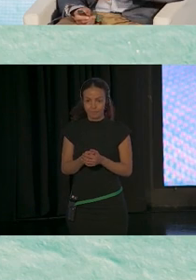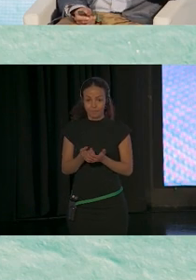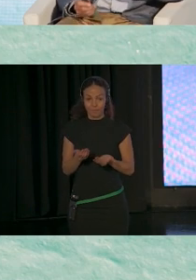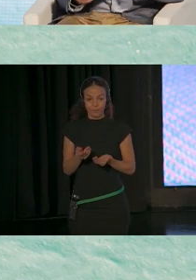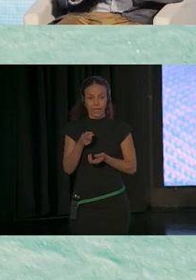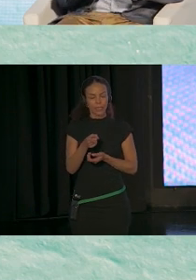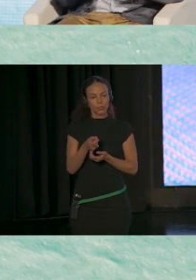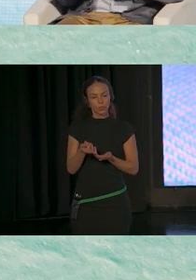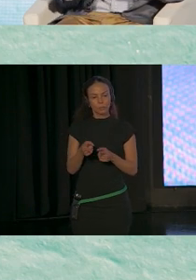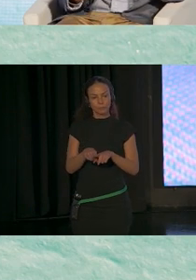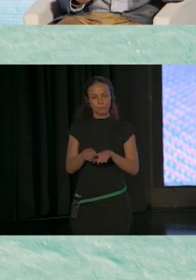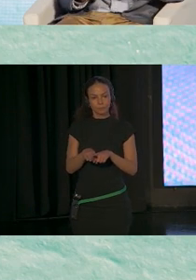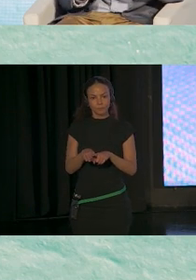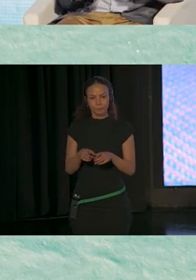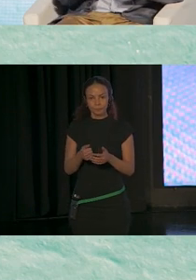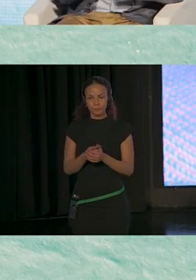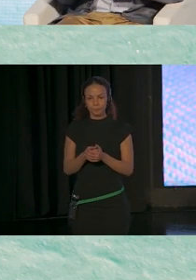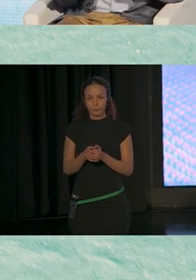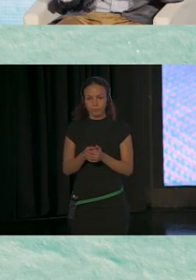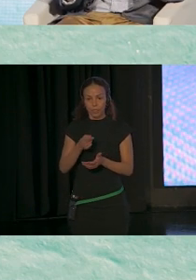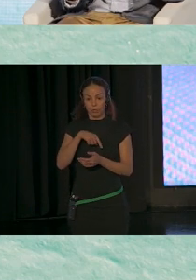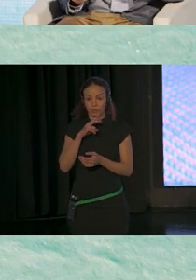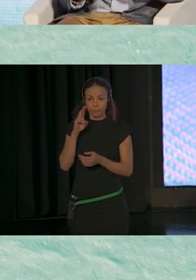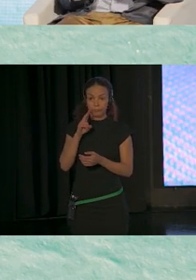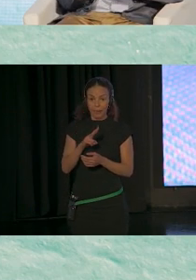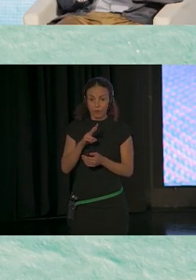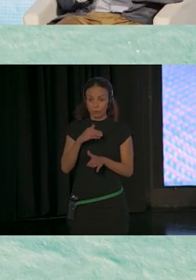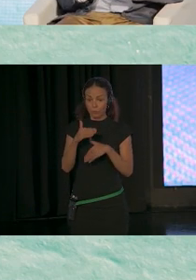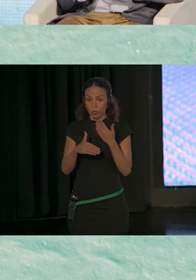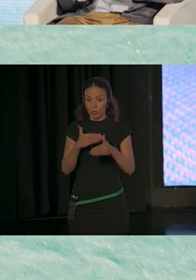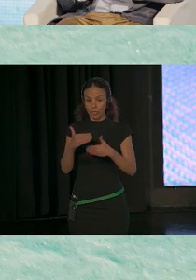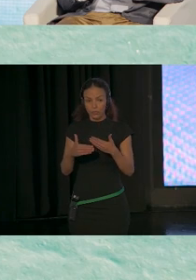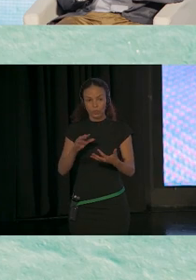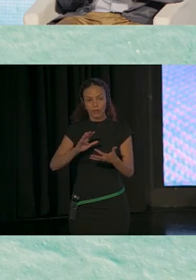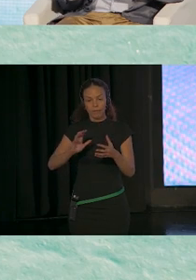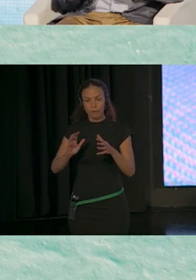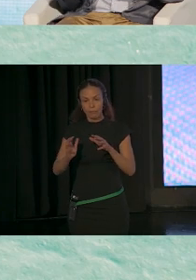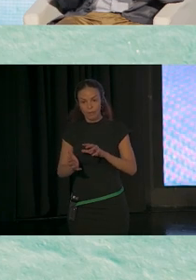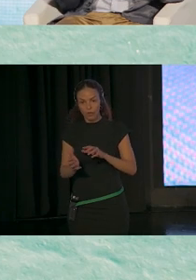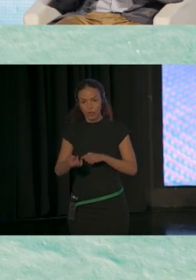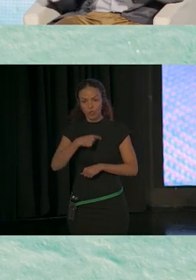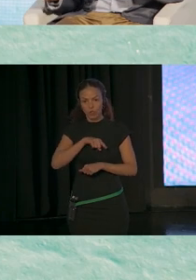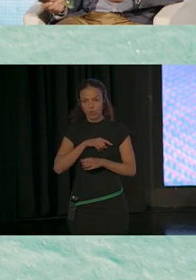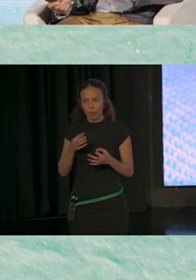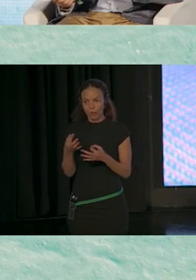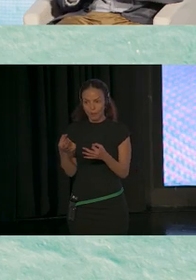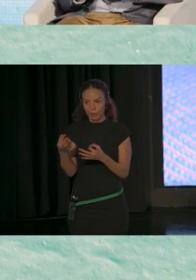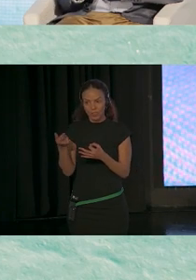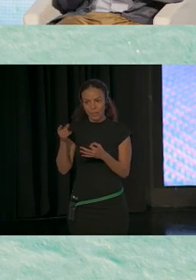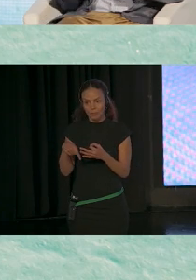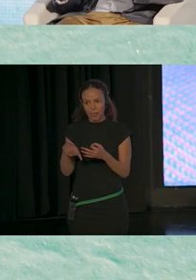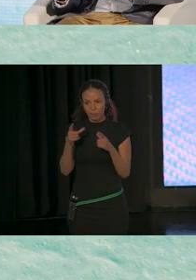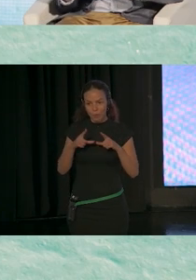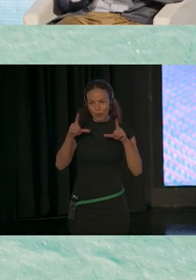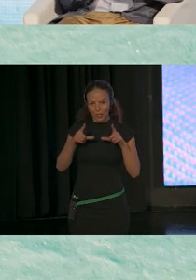Esto nos lleva a asumir también que en ese proceso de transformación teníamos que incorporar a diferentes actores,